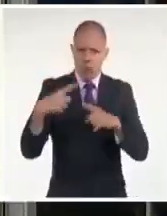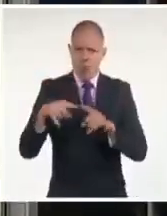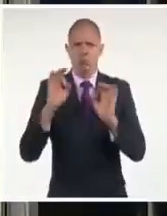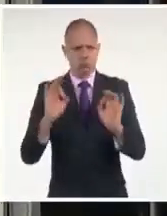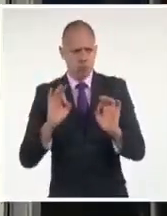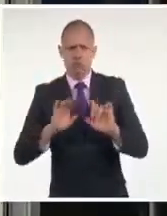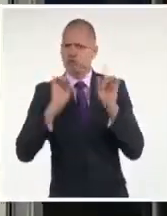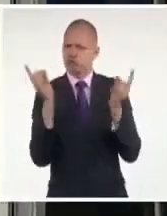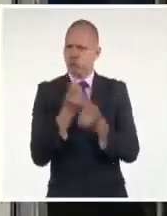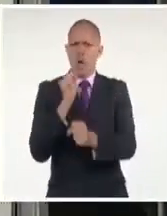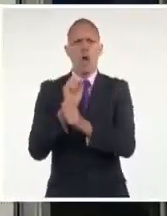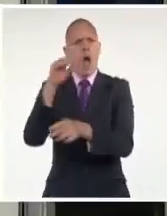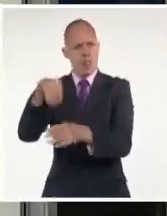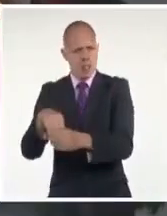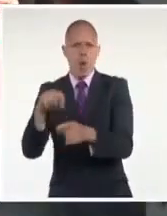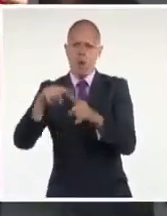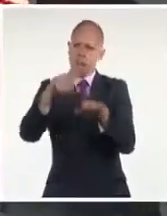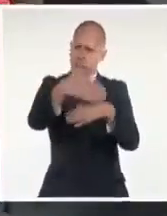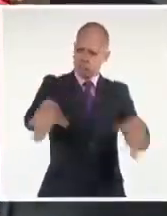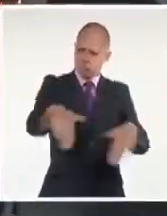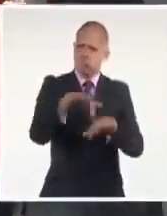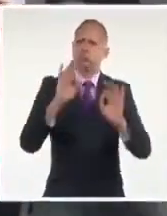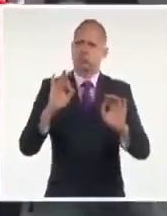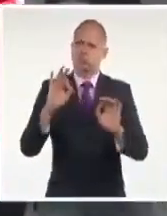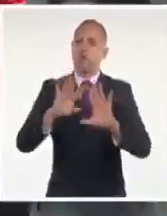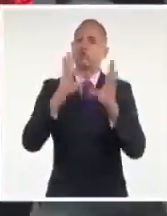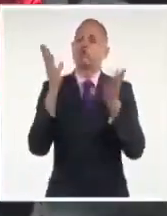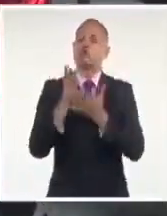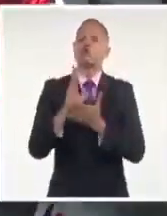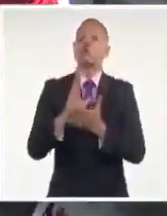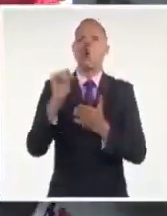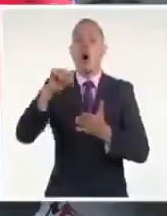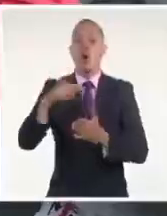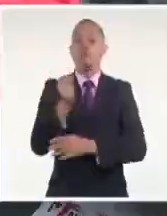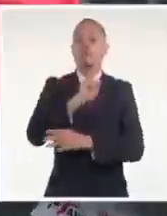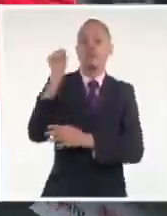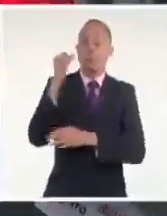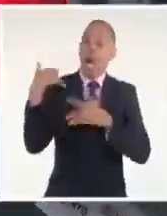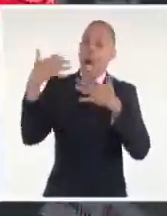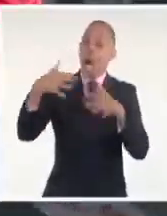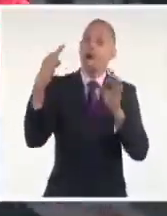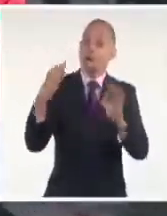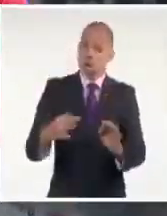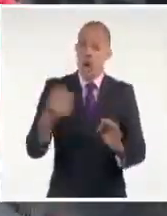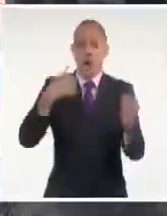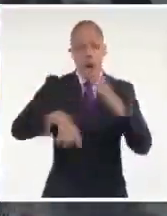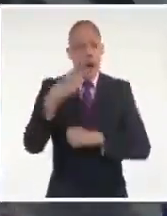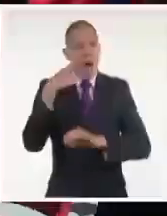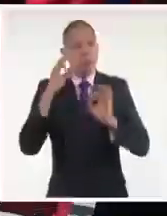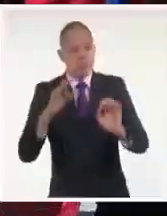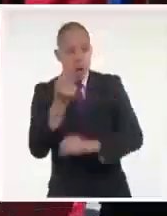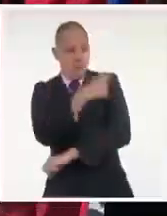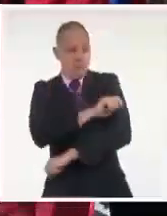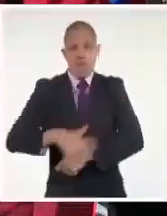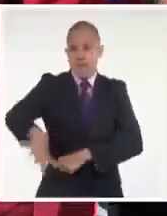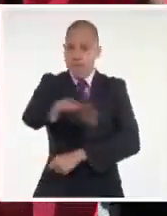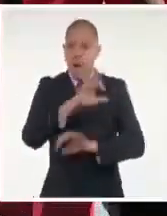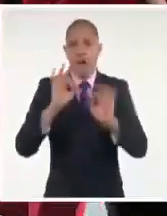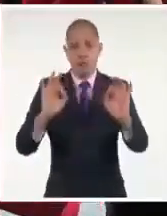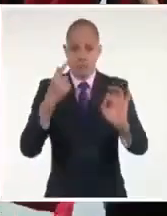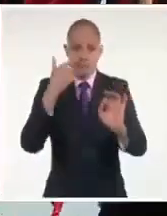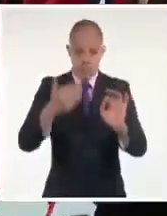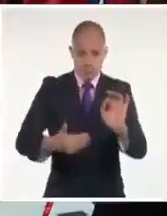sus colectivos las conquistas de la revolución, que tiene una fortaleza extraordinaria en su pueblo, según